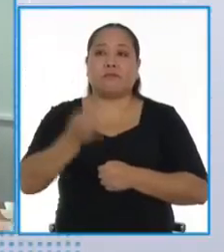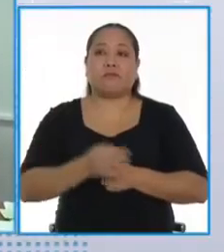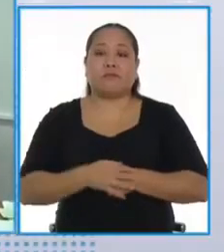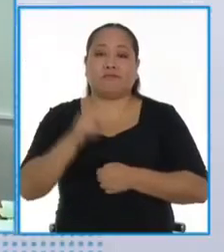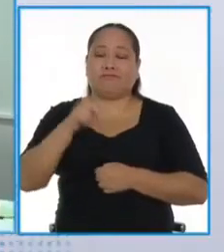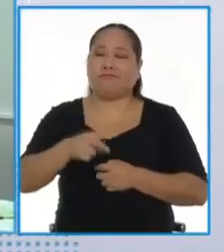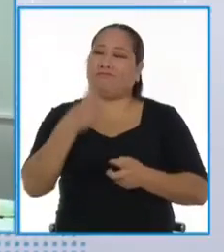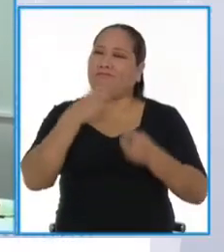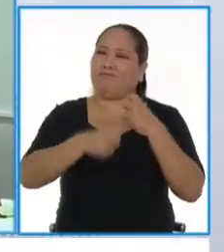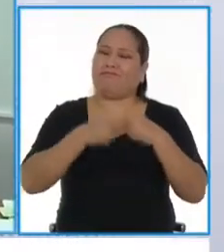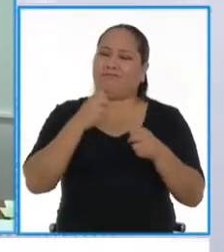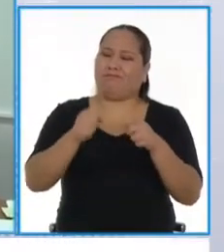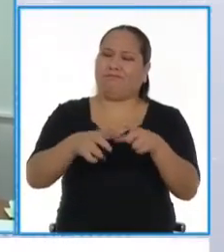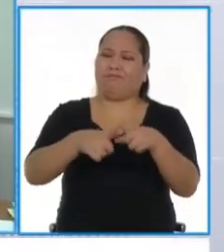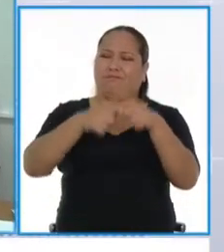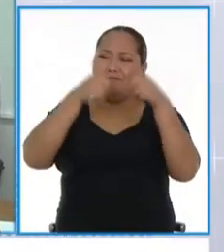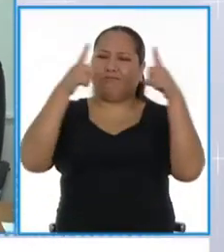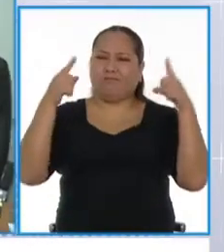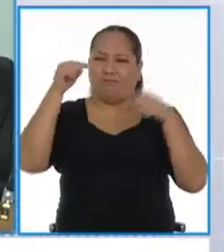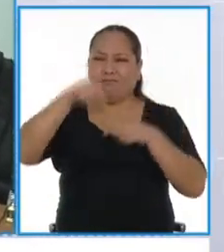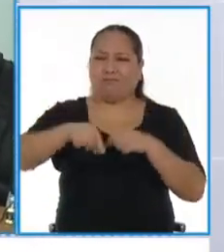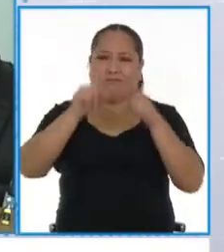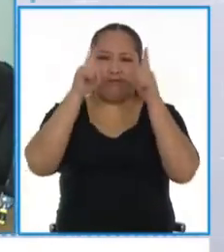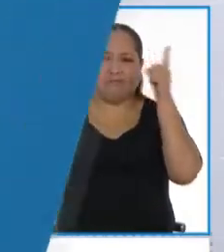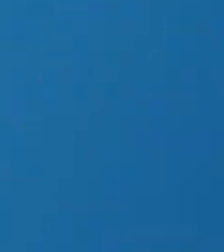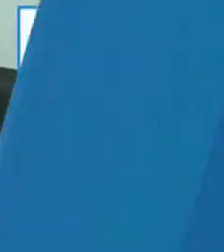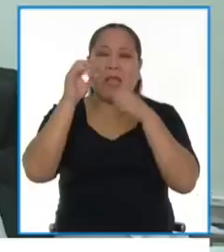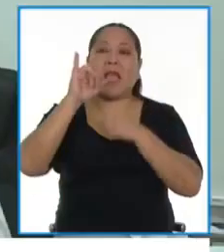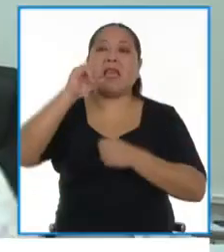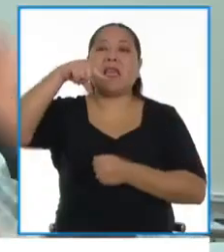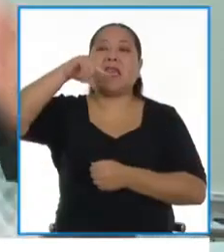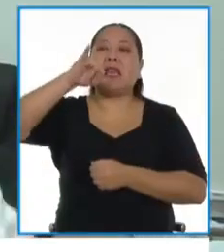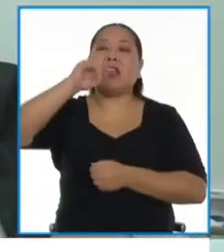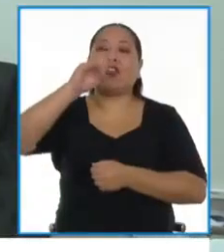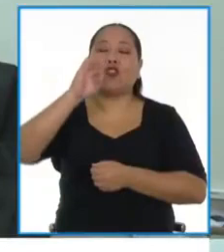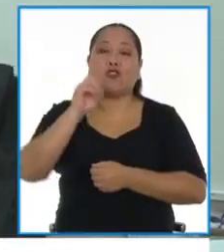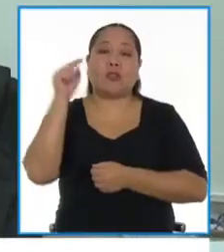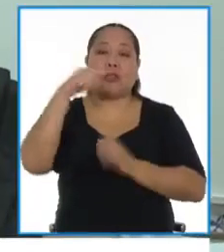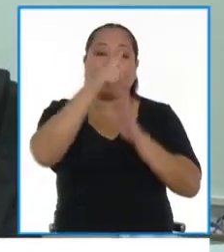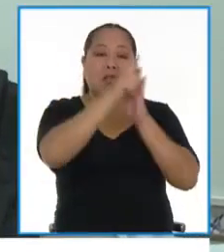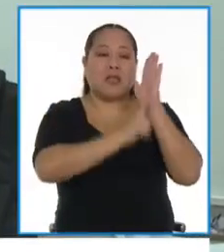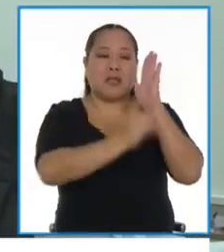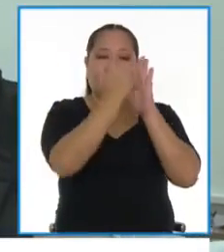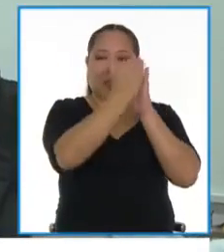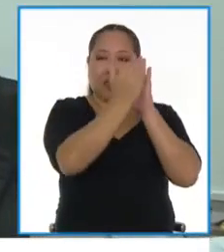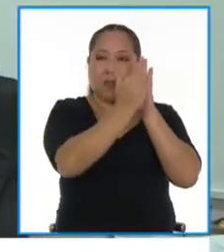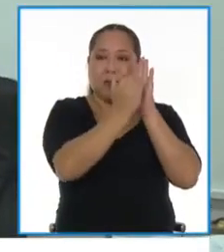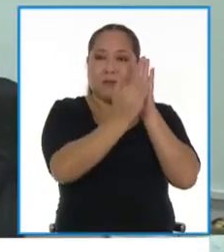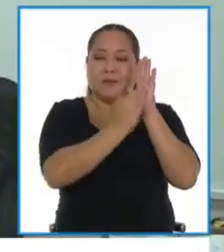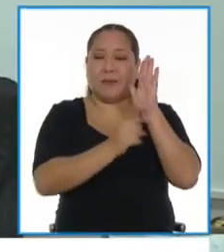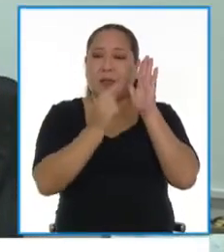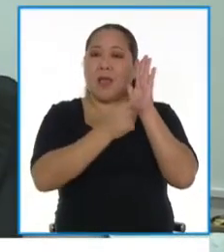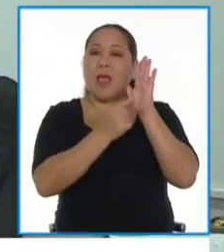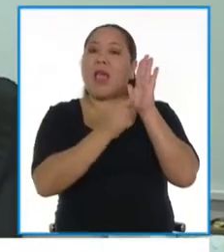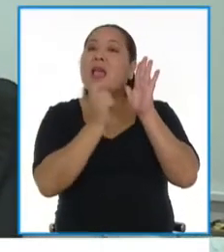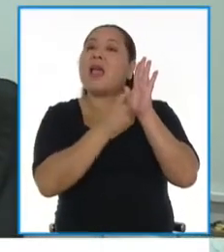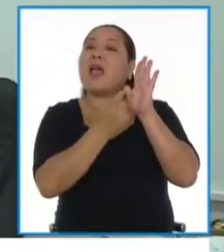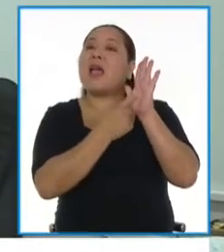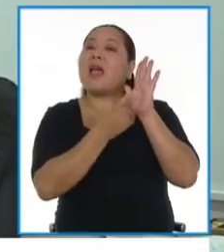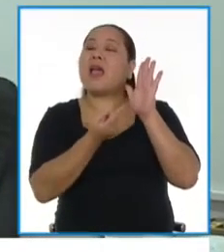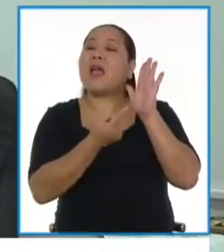Es un escándalo que viene sucediendo en la ciudad de Iquitos referente a esta lista de personas. Entre ellos